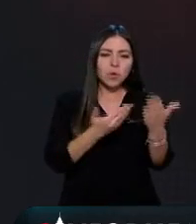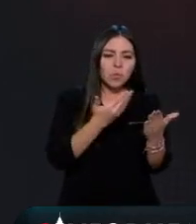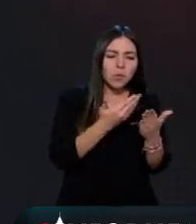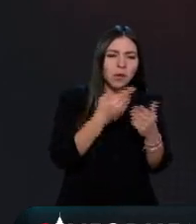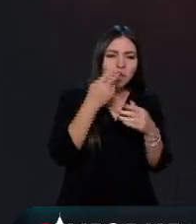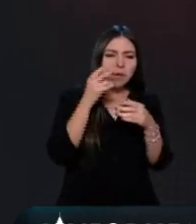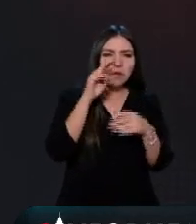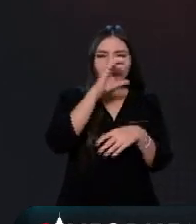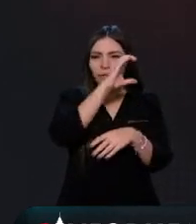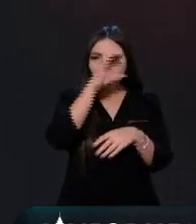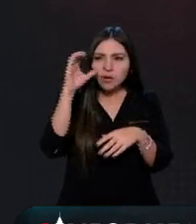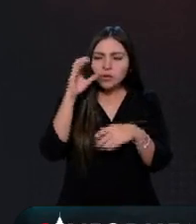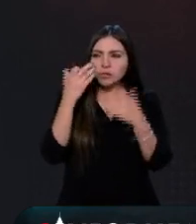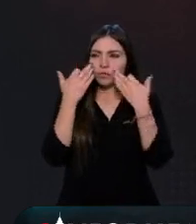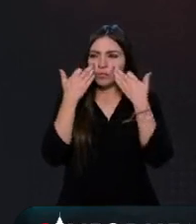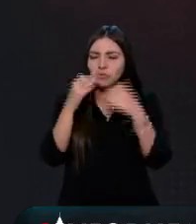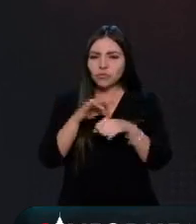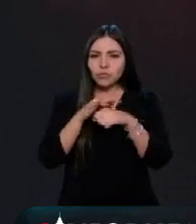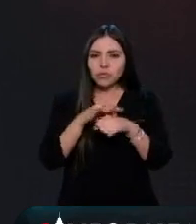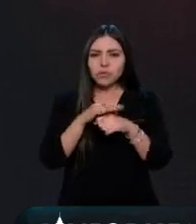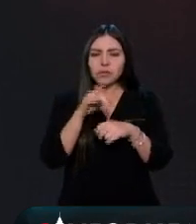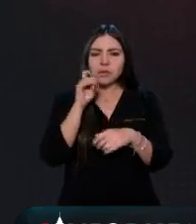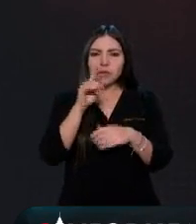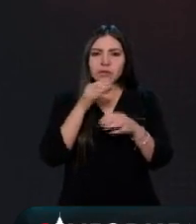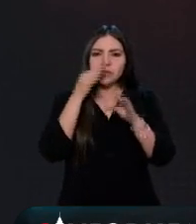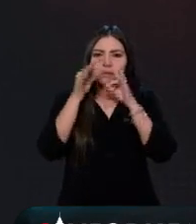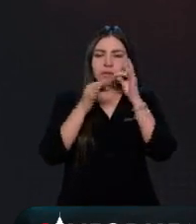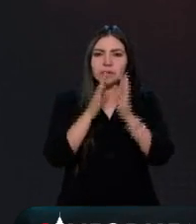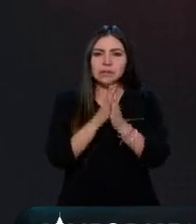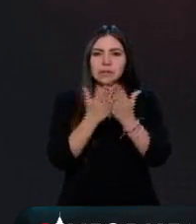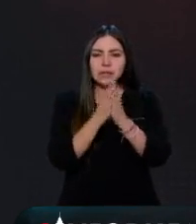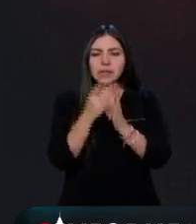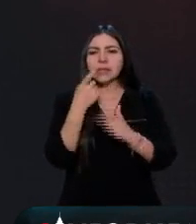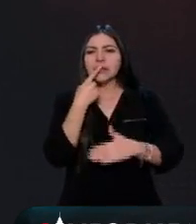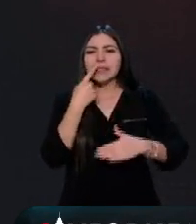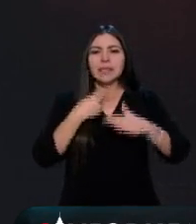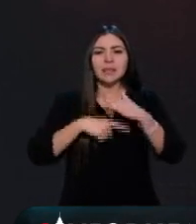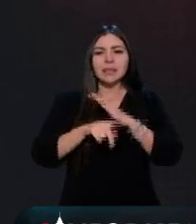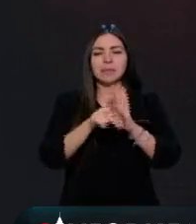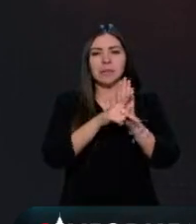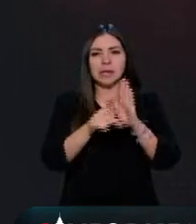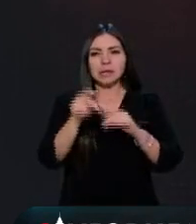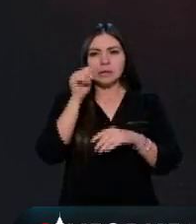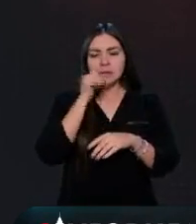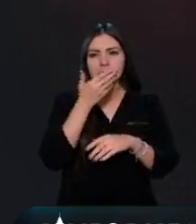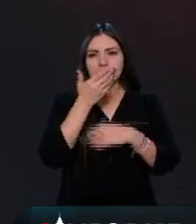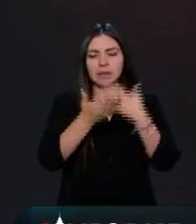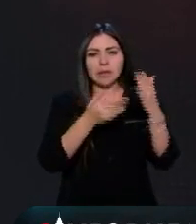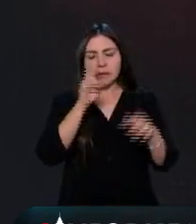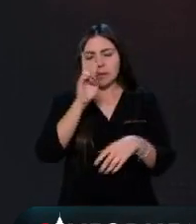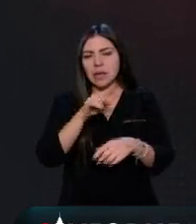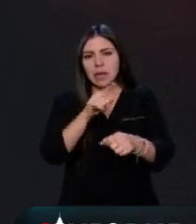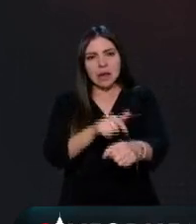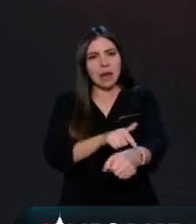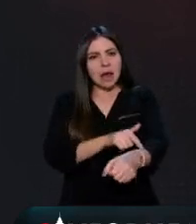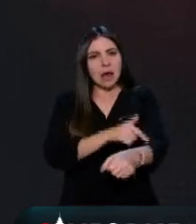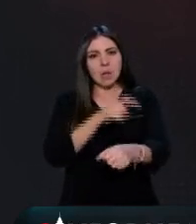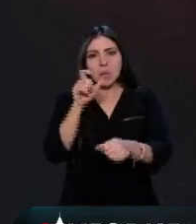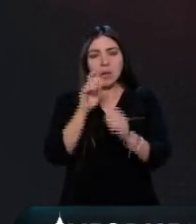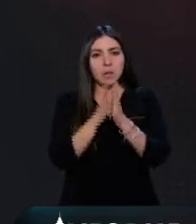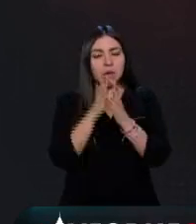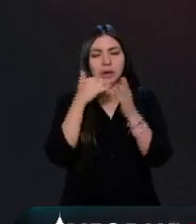testimonios, la obra que estás publicando, la denuncia periodística que estás haciendo. Es un proceso muy riguroso,